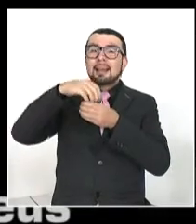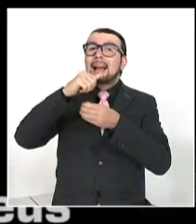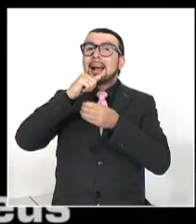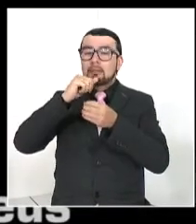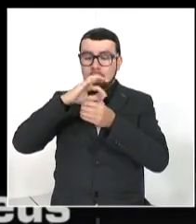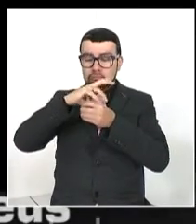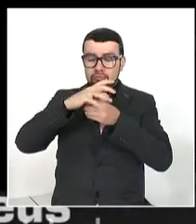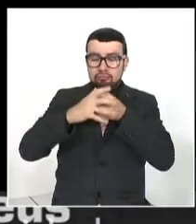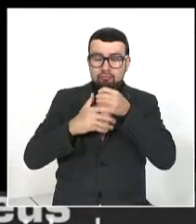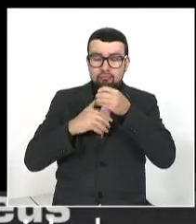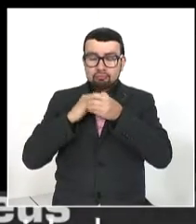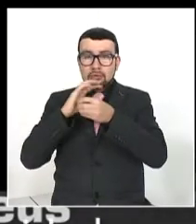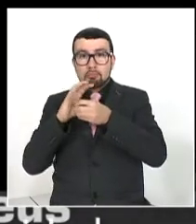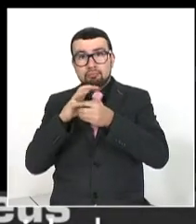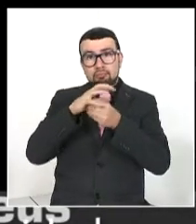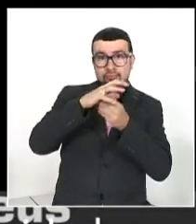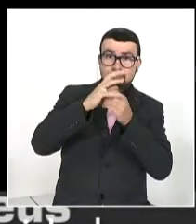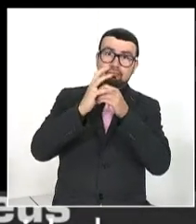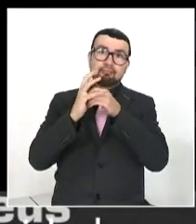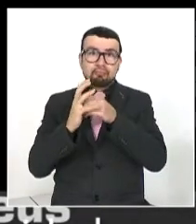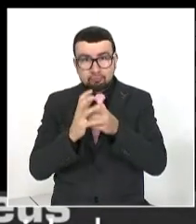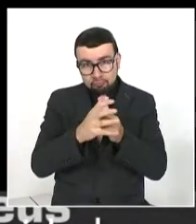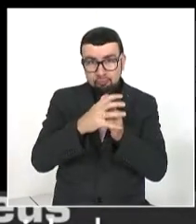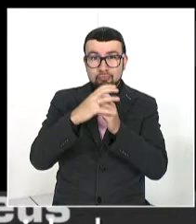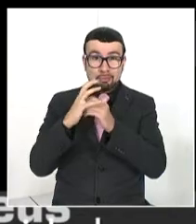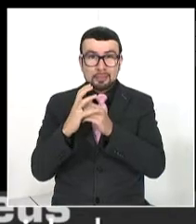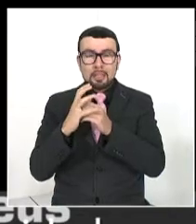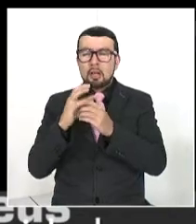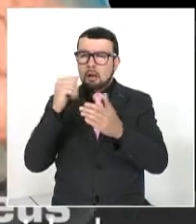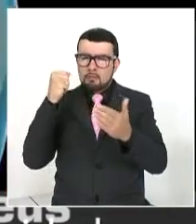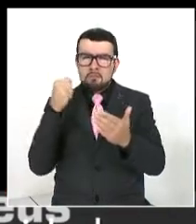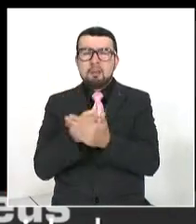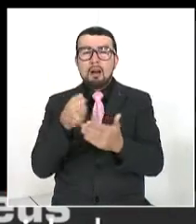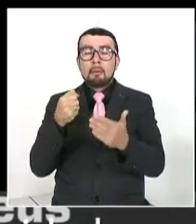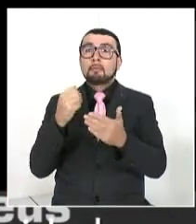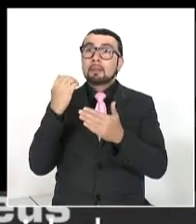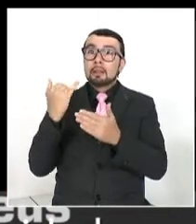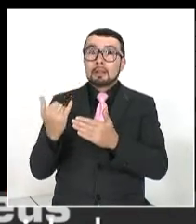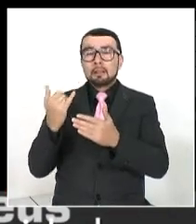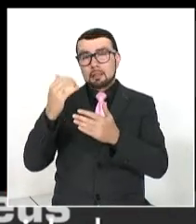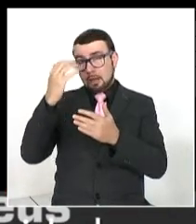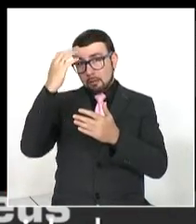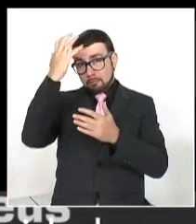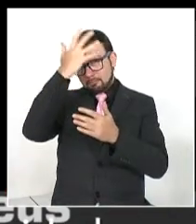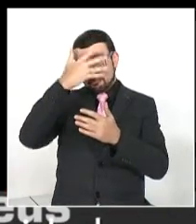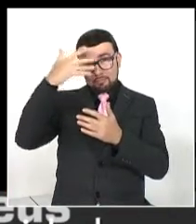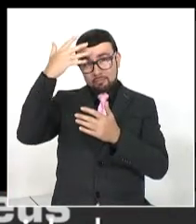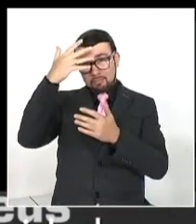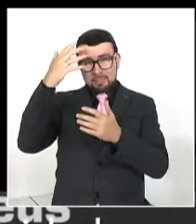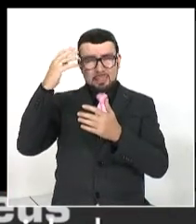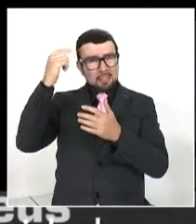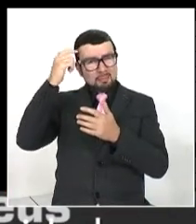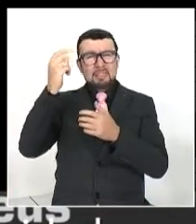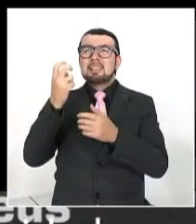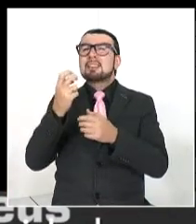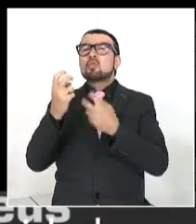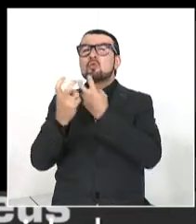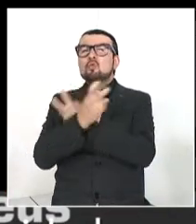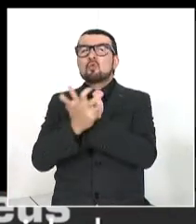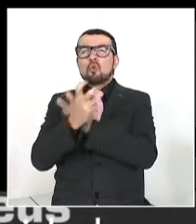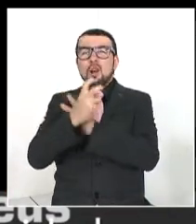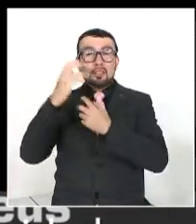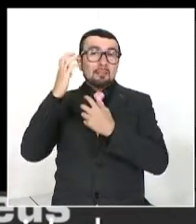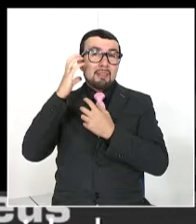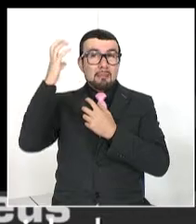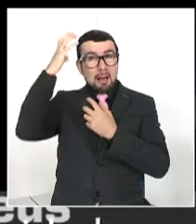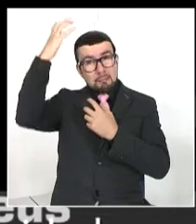bolita dura, y cuando nosotros nos damos esos golpes, el cerebro va y se pega contra esa estructura ósea.